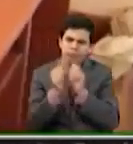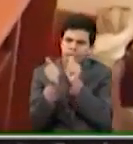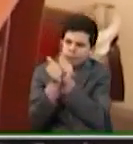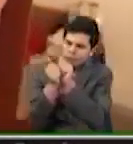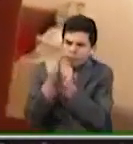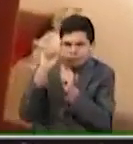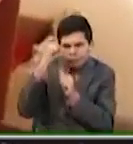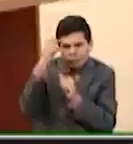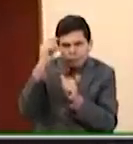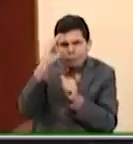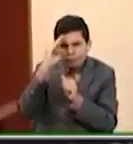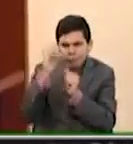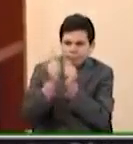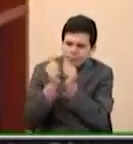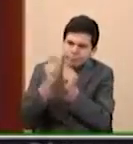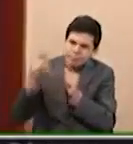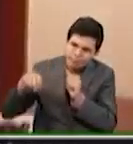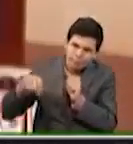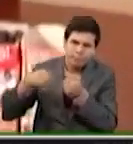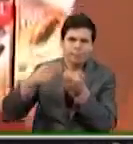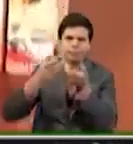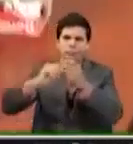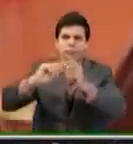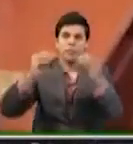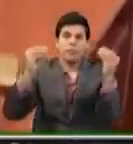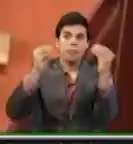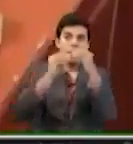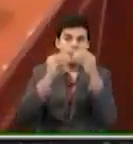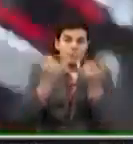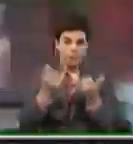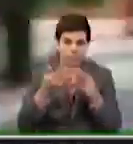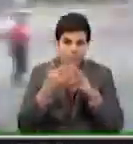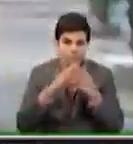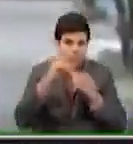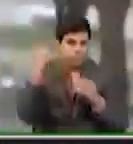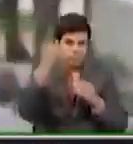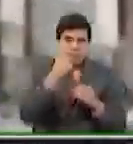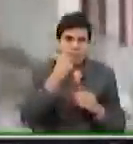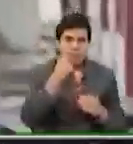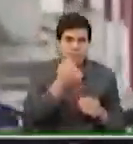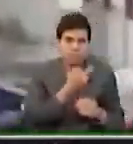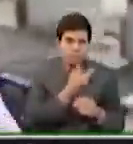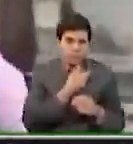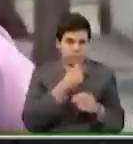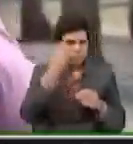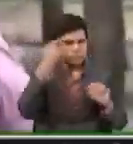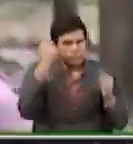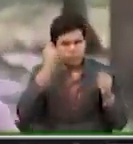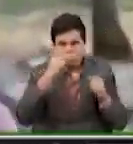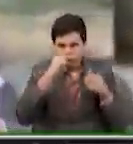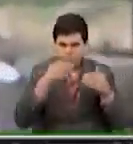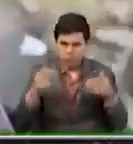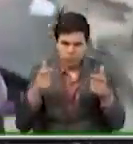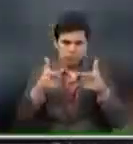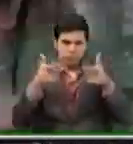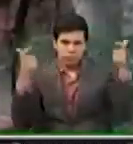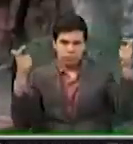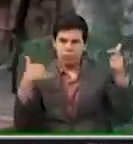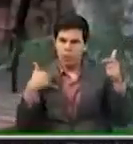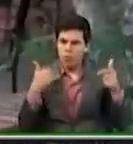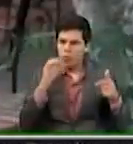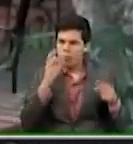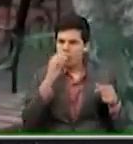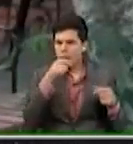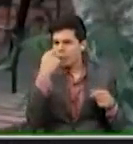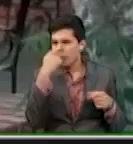de las autoridades. Pero hay una cosa que preocupa más a la comunidad y a los padres de familia, y es el consumo de sustancias, de estupefacientes